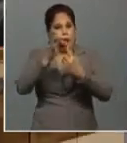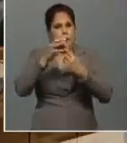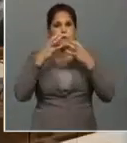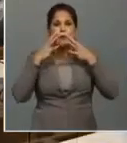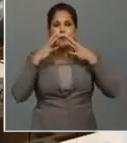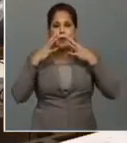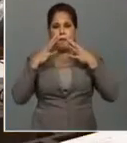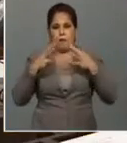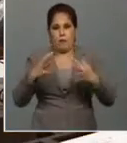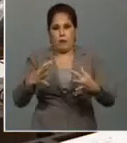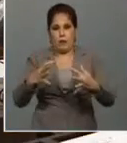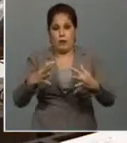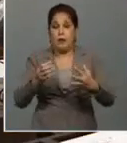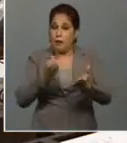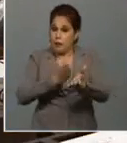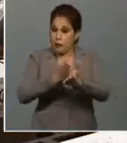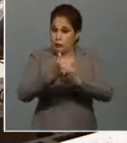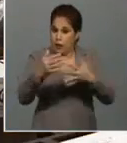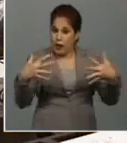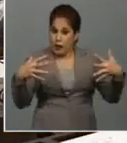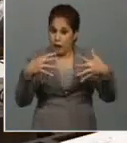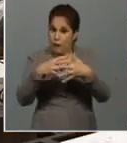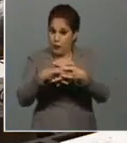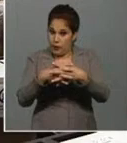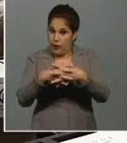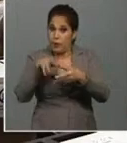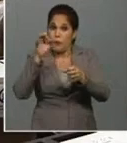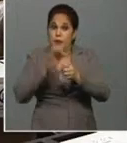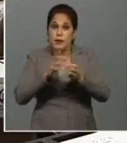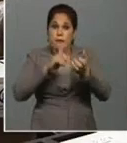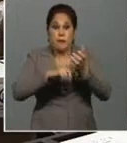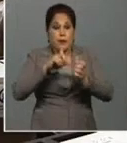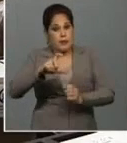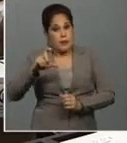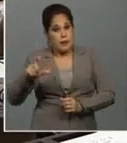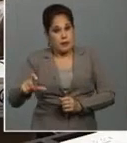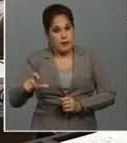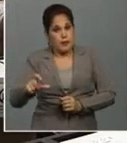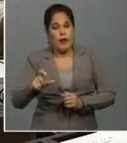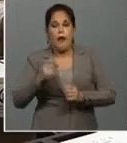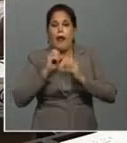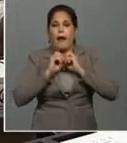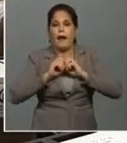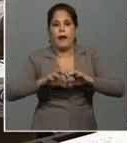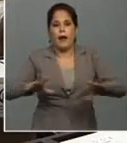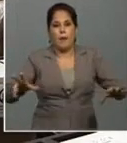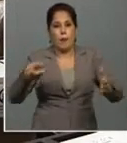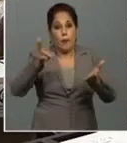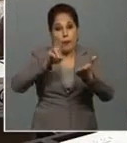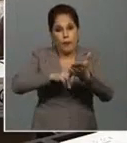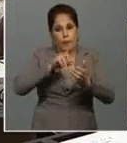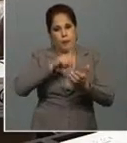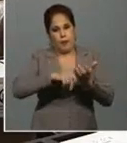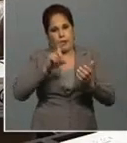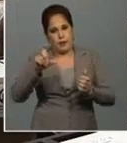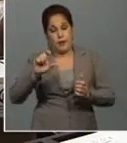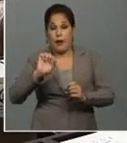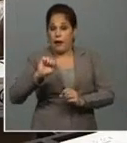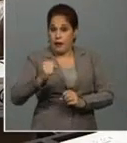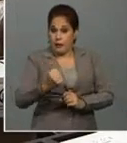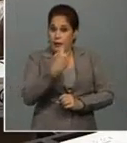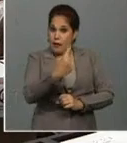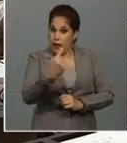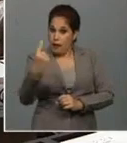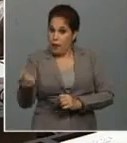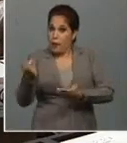indispensable para sostener esa unidad que se forja desde el partido es la ejemplaridad de la militancia lo que exige de cada